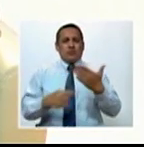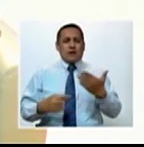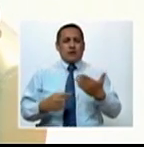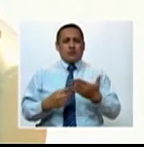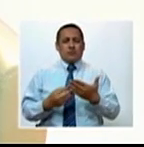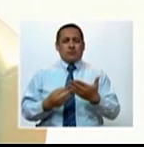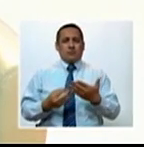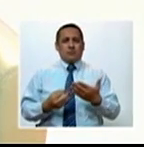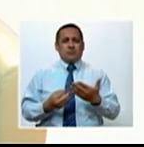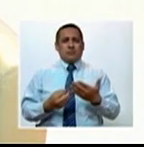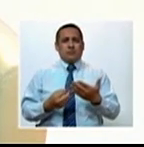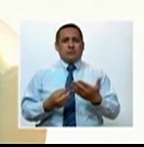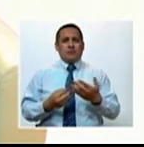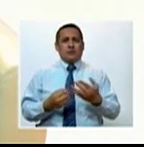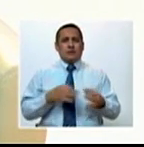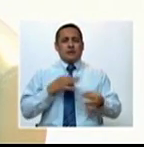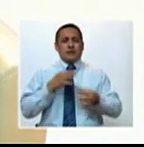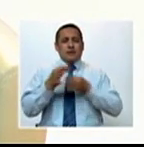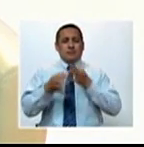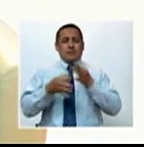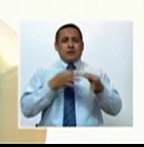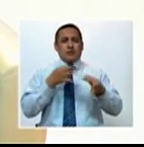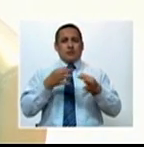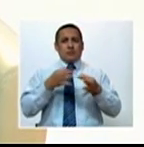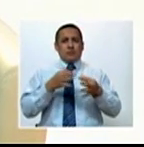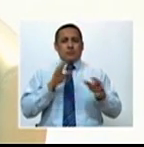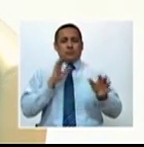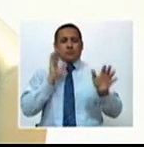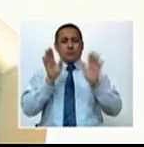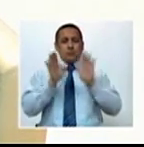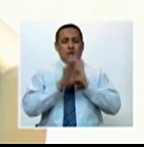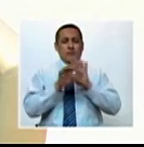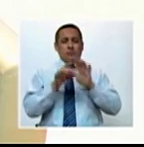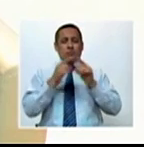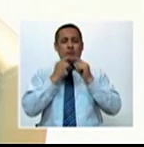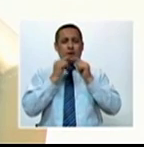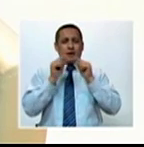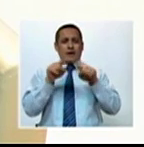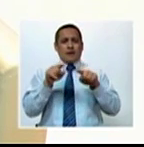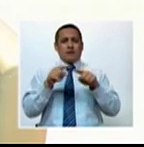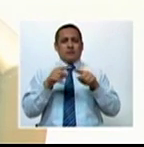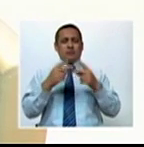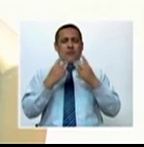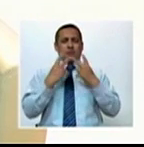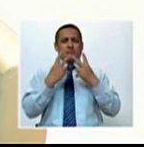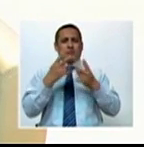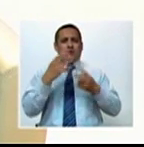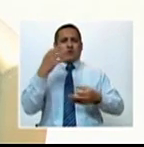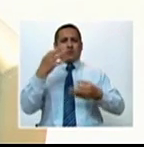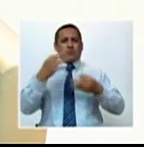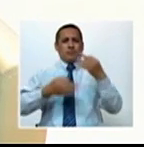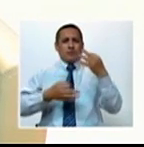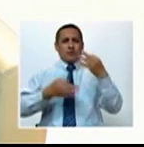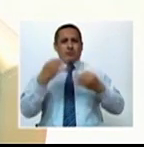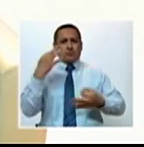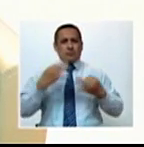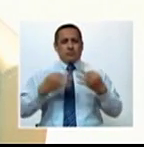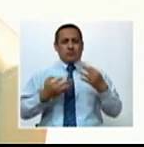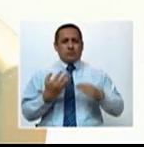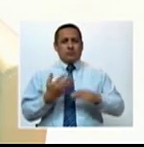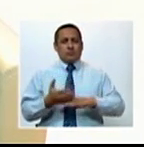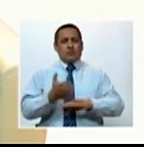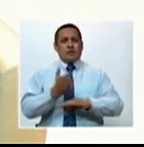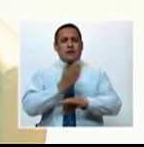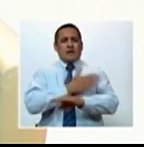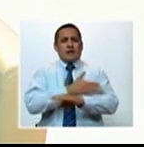y le dijo a usted, estos son los presupuestos o los